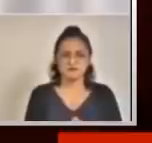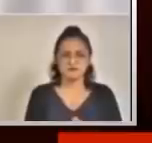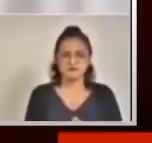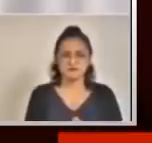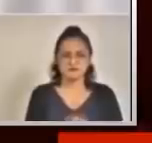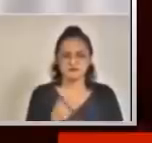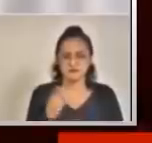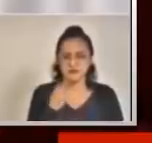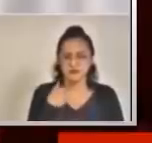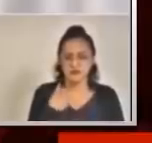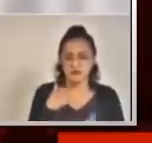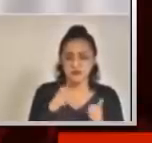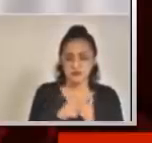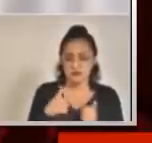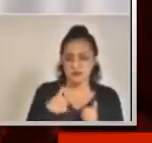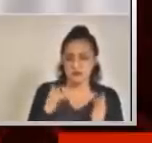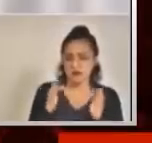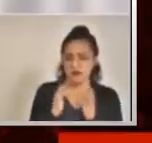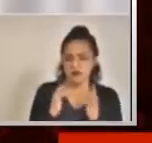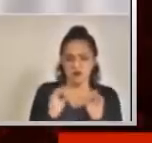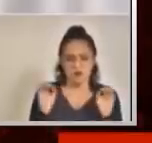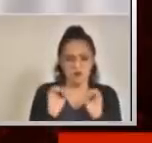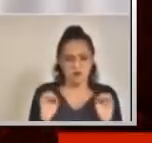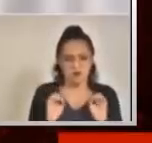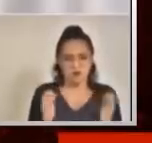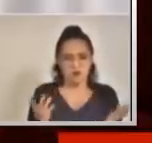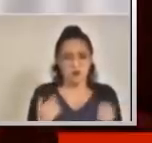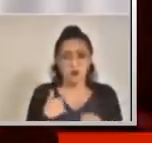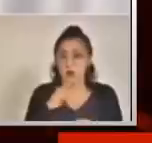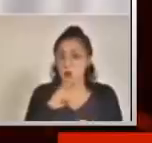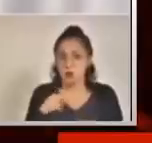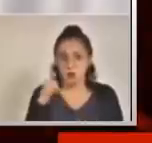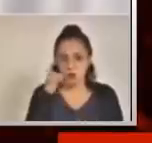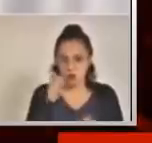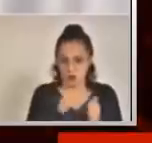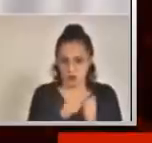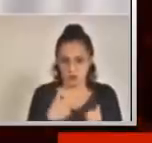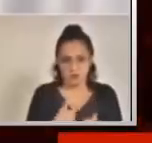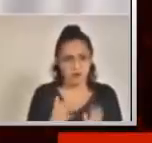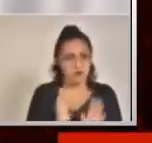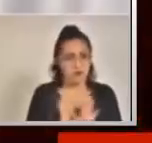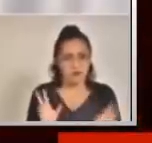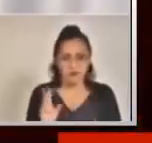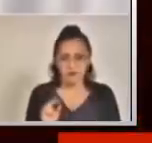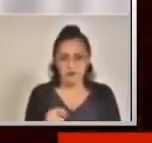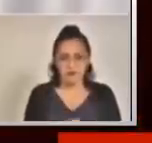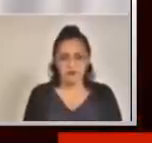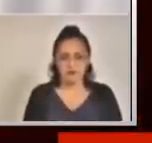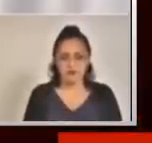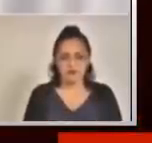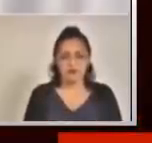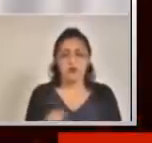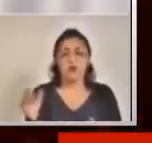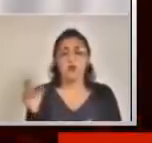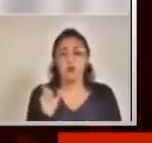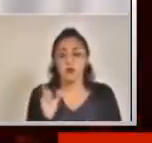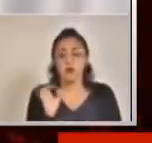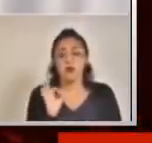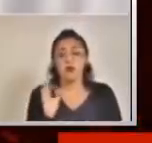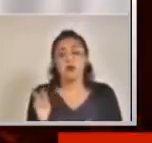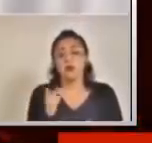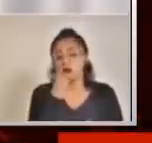que conmigo no trato que nunca hablo conmigo que cuando inclusive se me lo